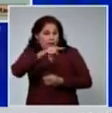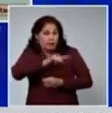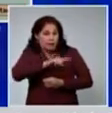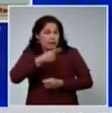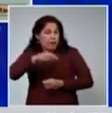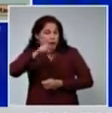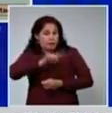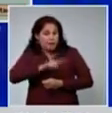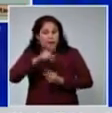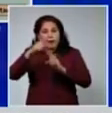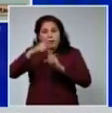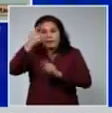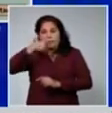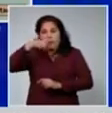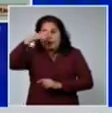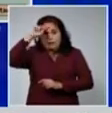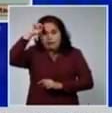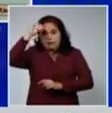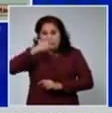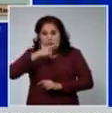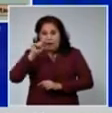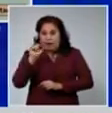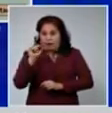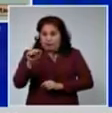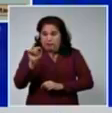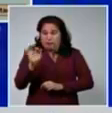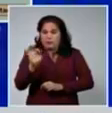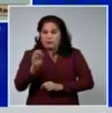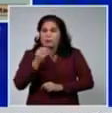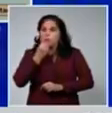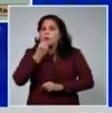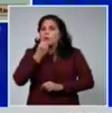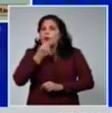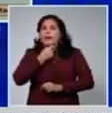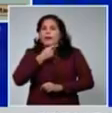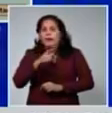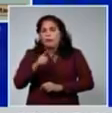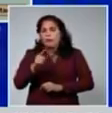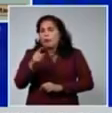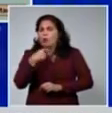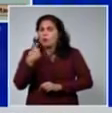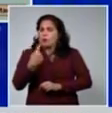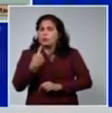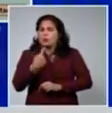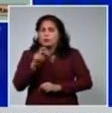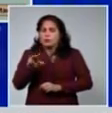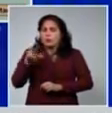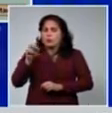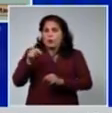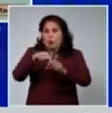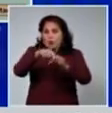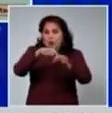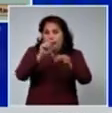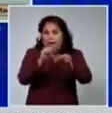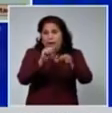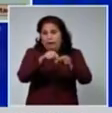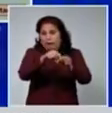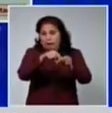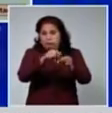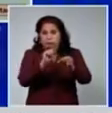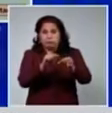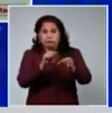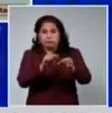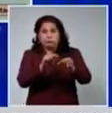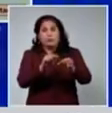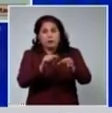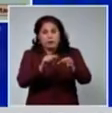tasas de incidencia por cosas como con saludar a el municipio especial y la gratitud con